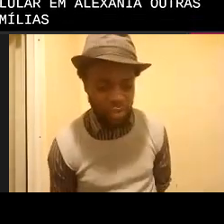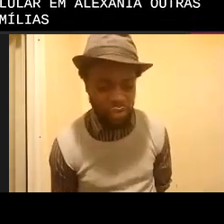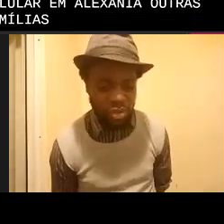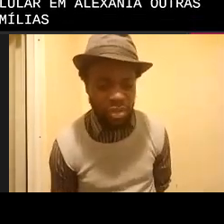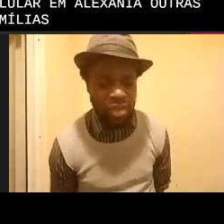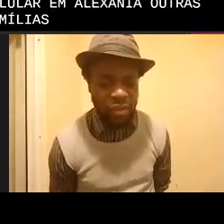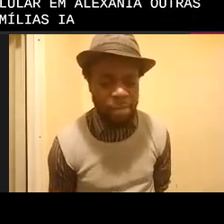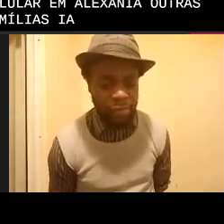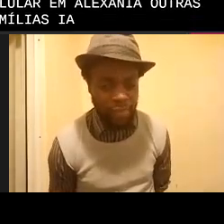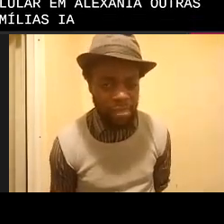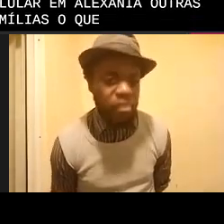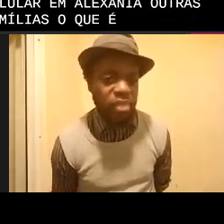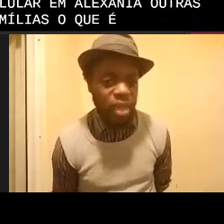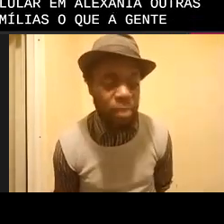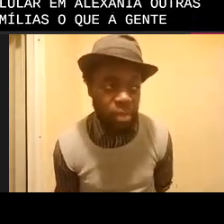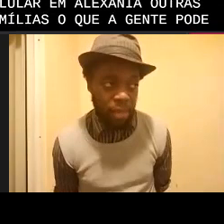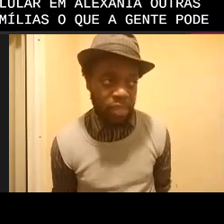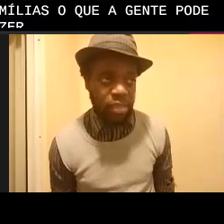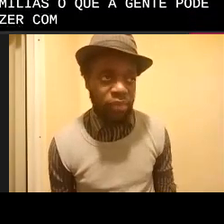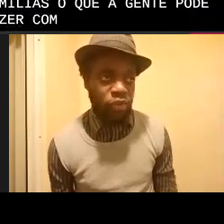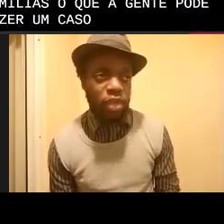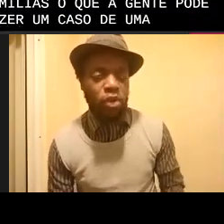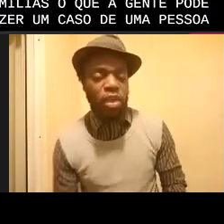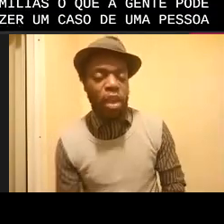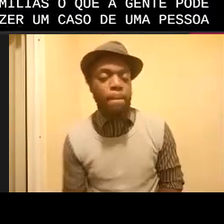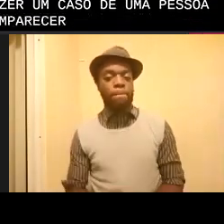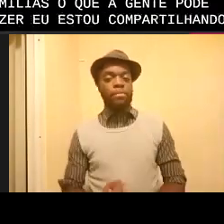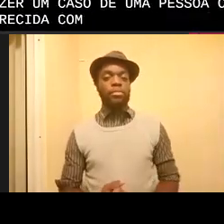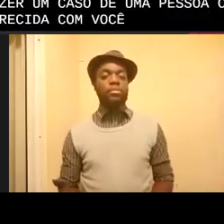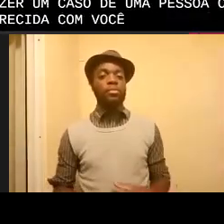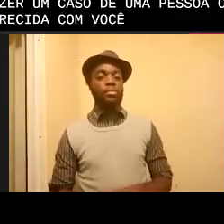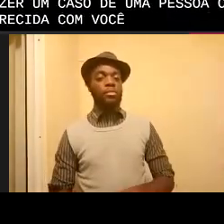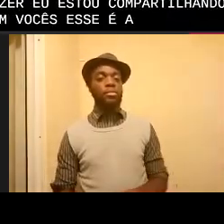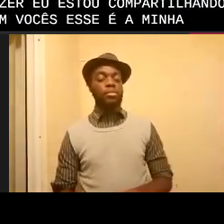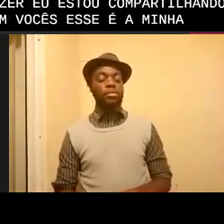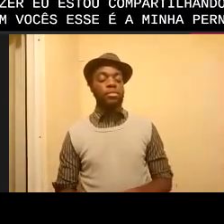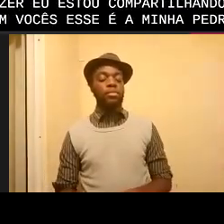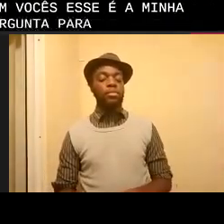como esos? ¿Sí? Es mi primera participación. Tengo otra.